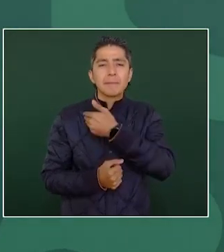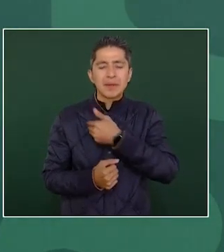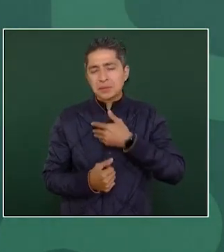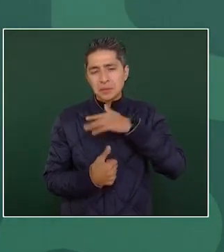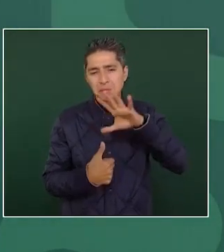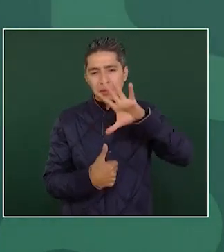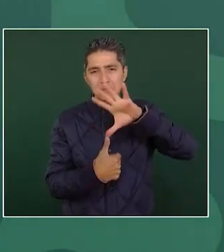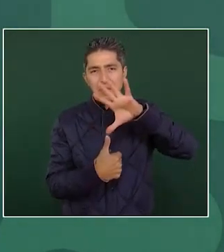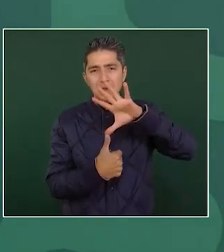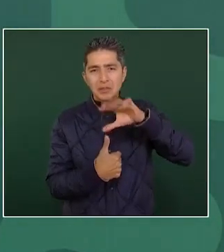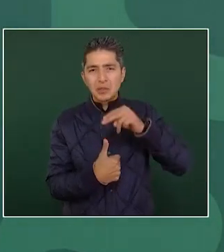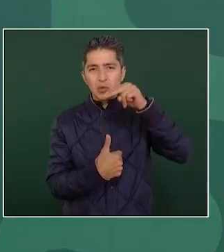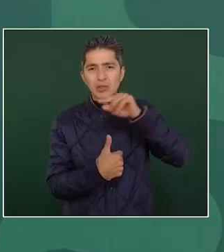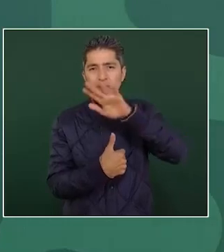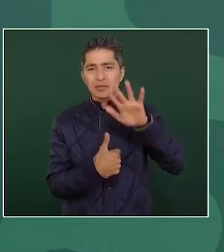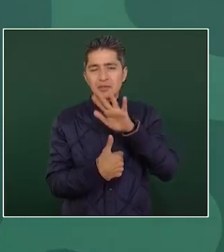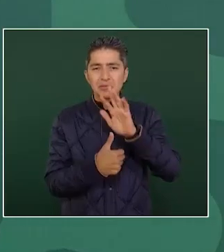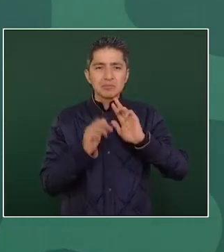Norte.